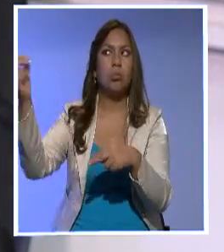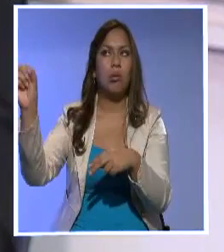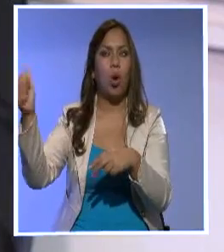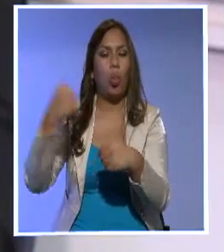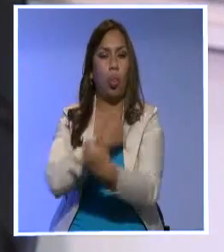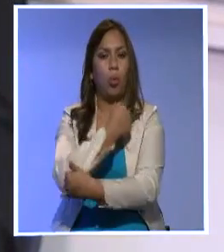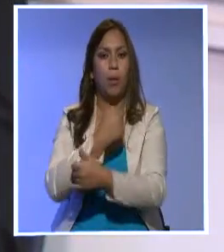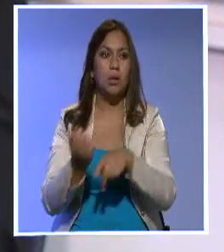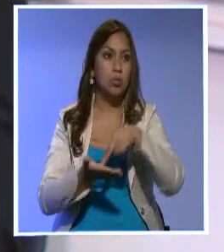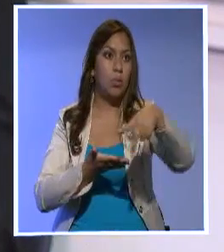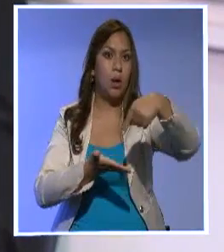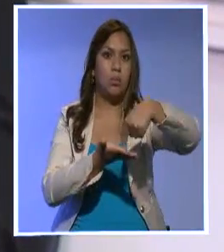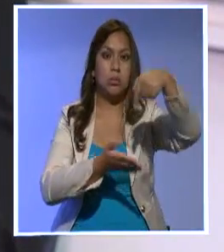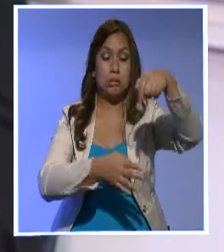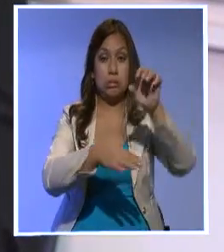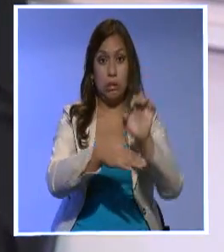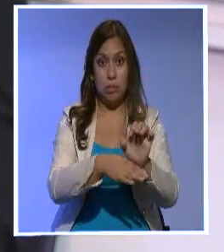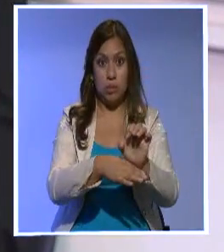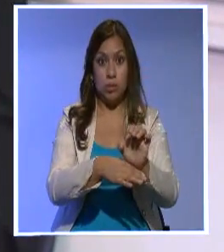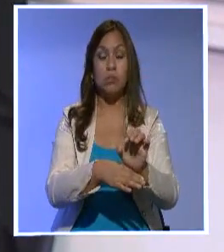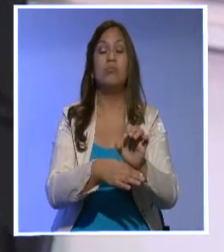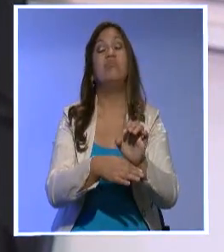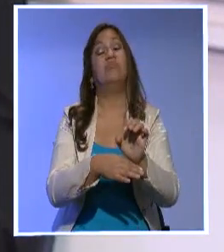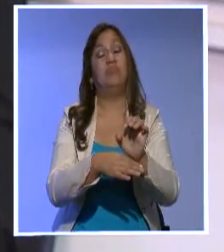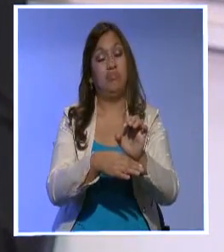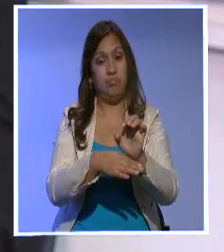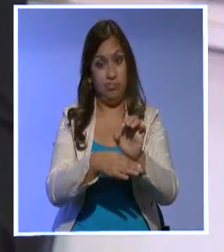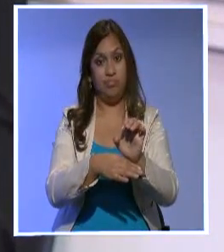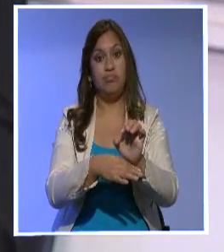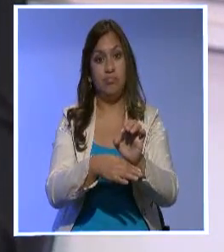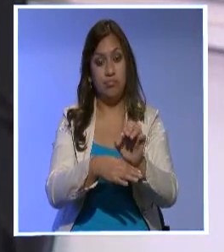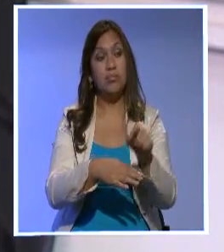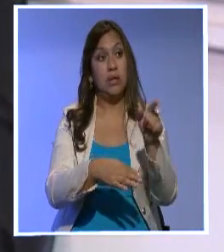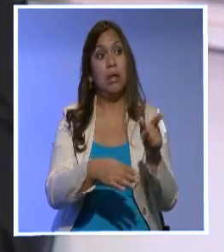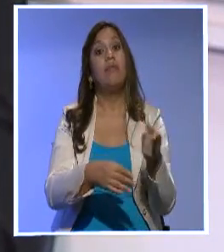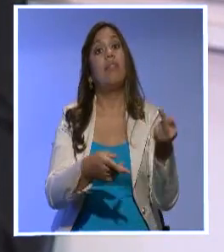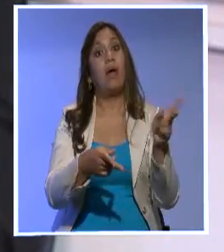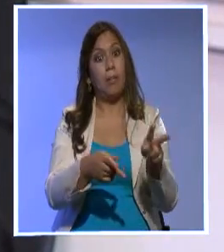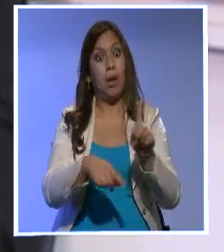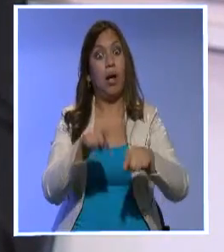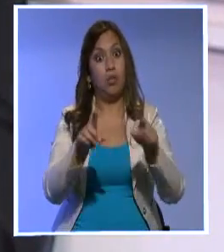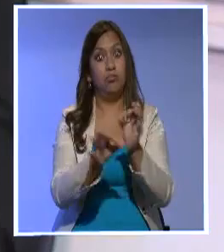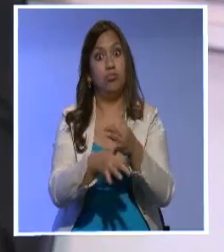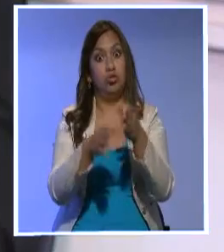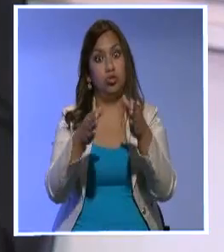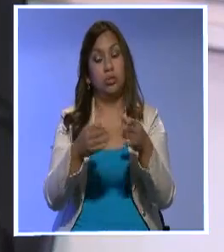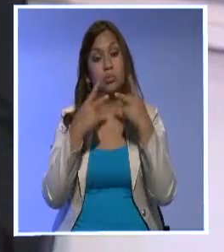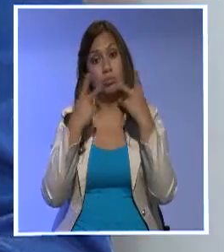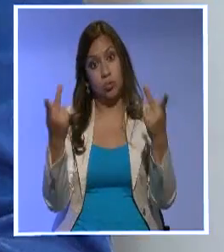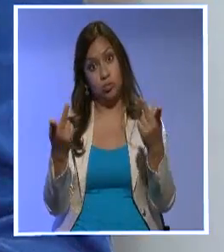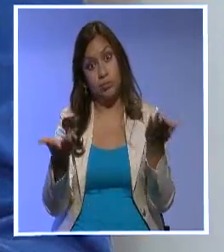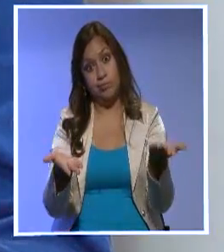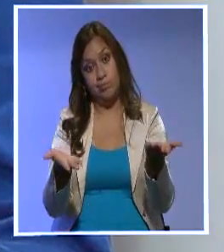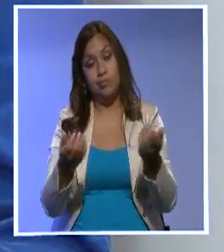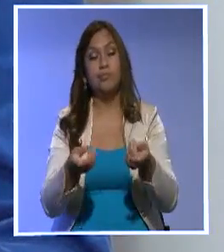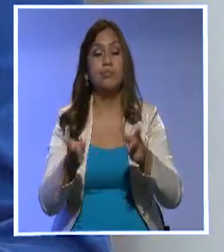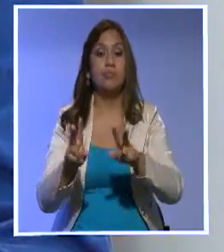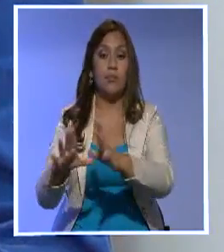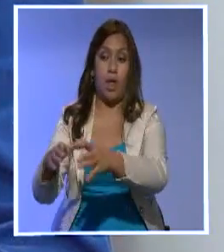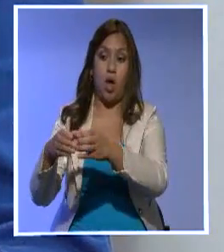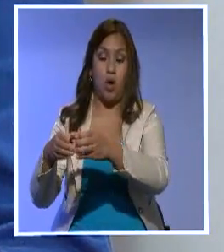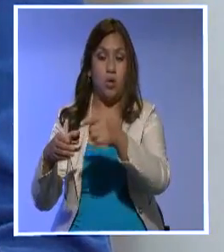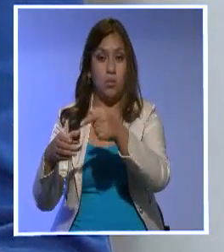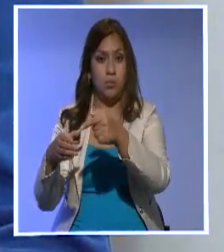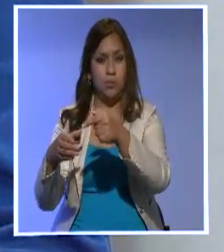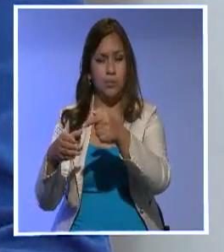de paraísos fiscales con ciertos funcionarios públicos en ese sentido la asamblea en la comisión ya determinará si es que